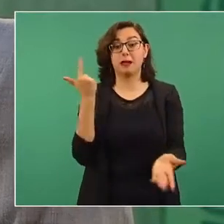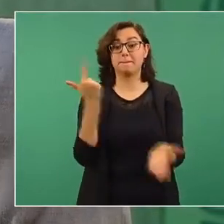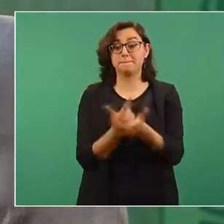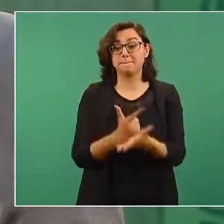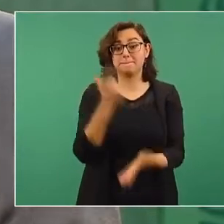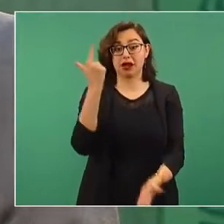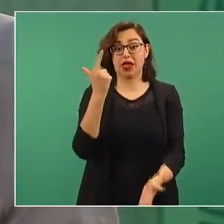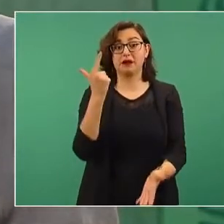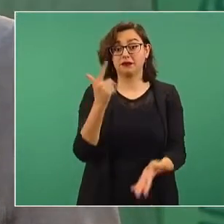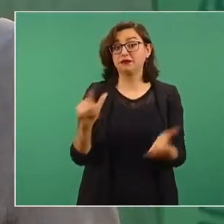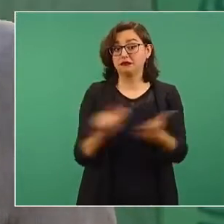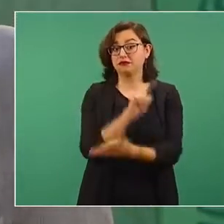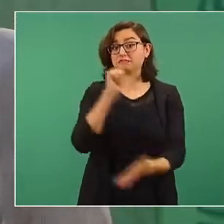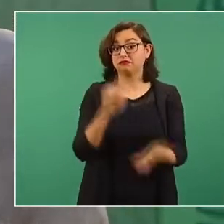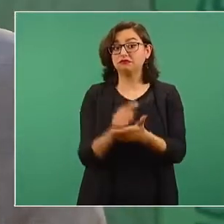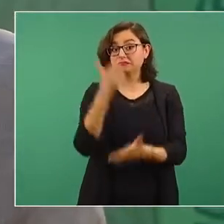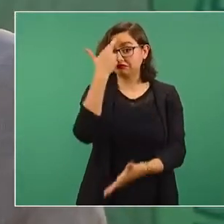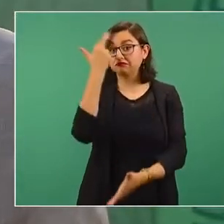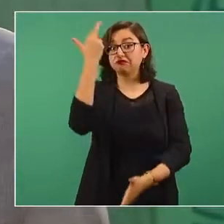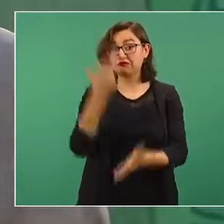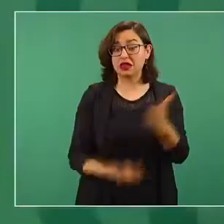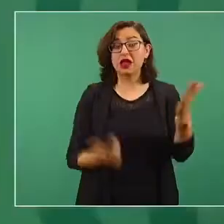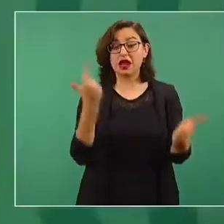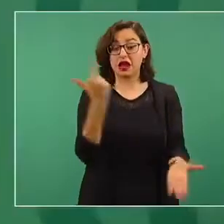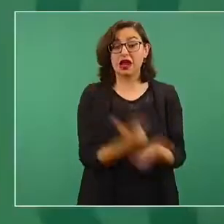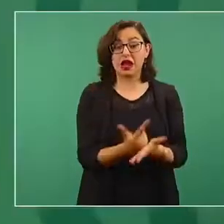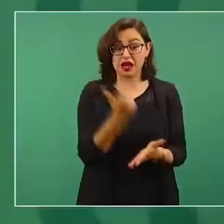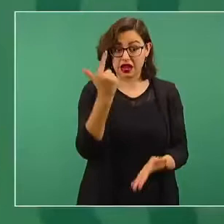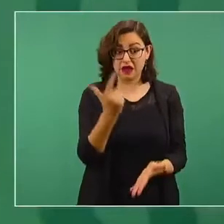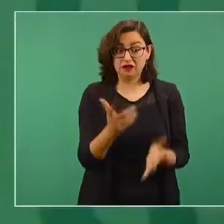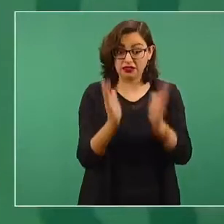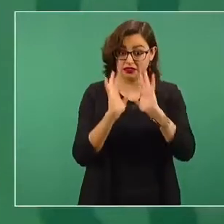ahora ya vamos a poder decir, a ver,